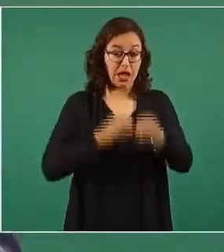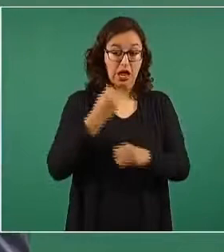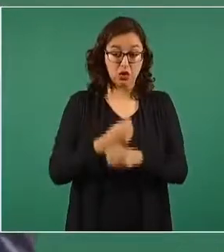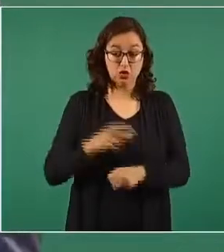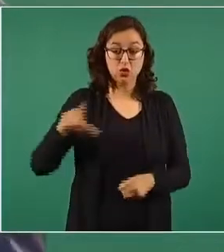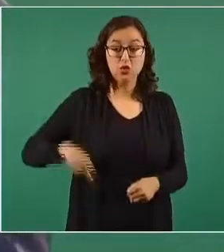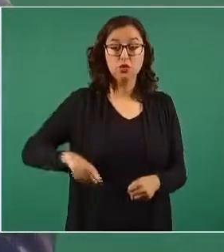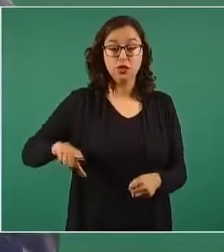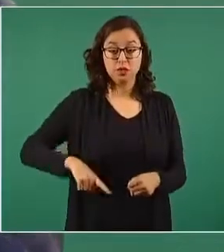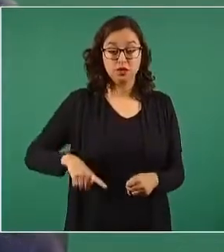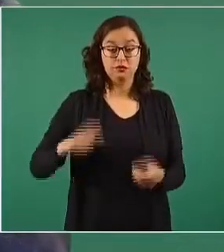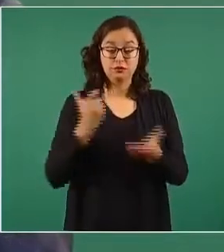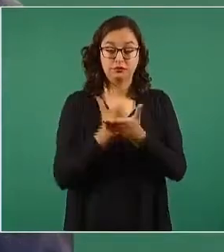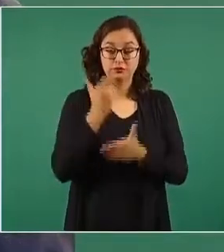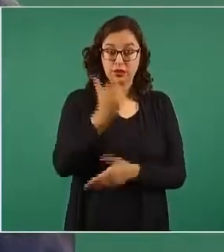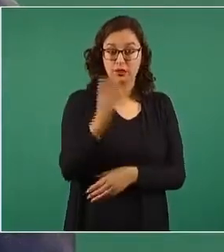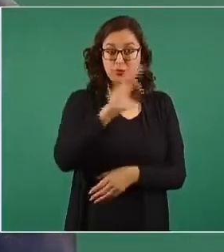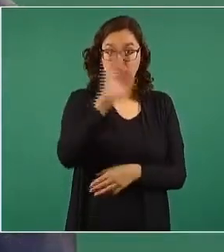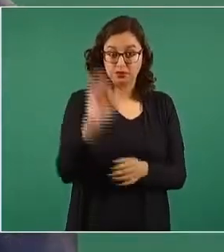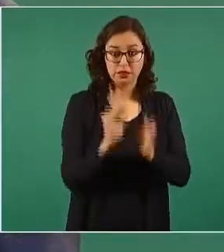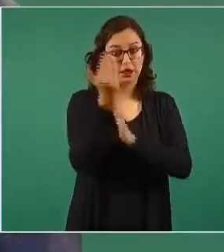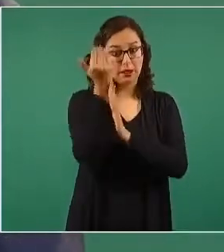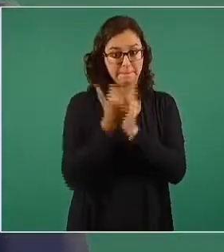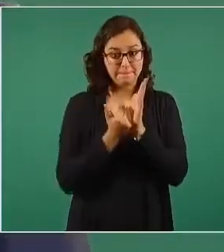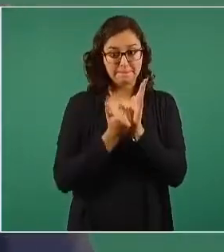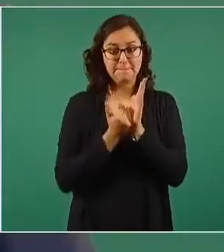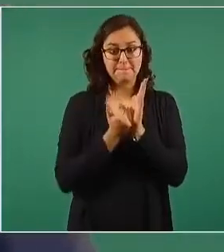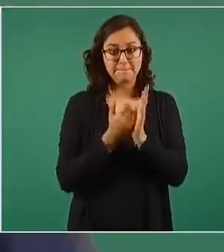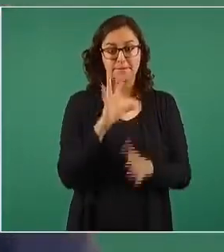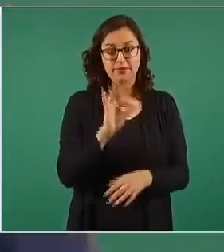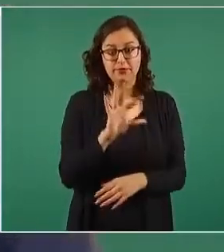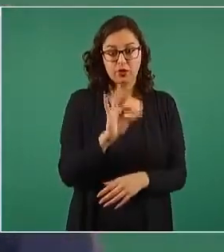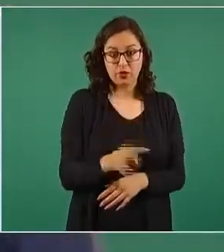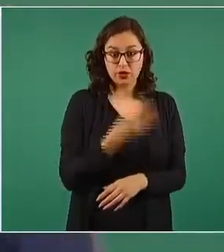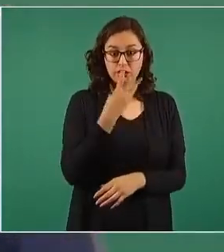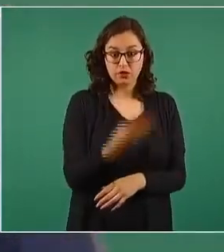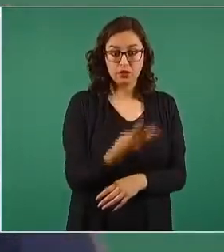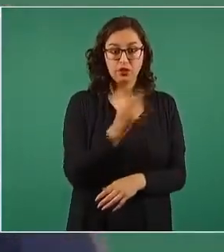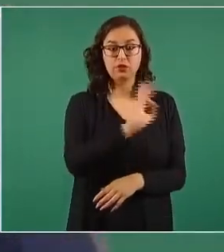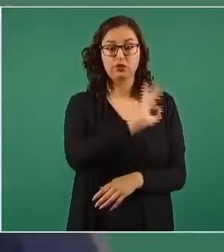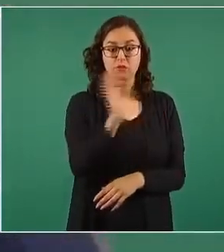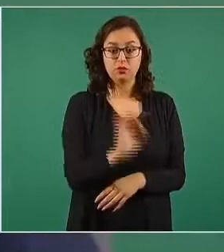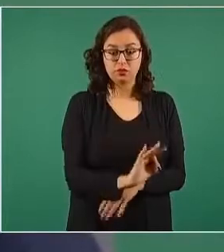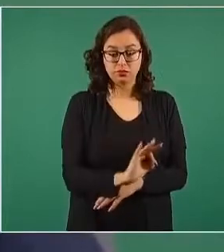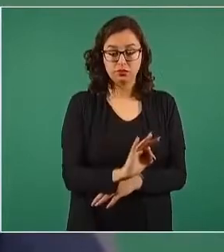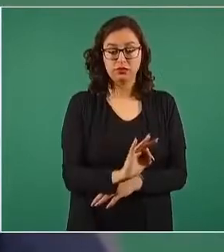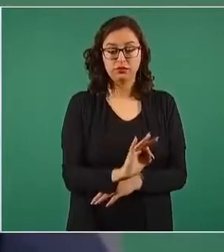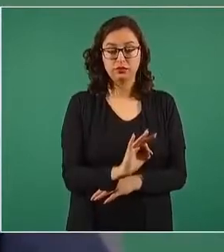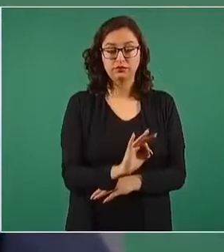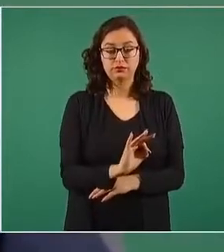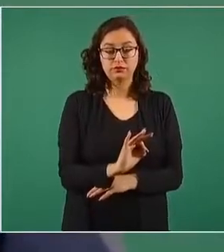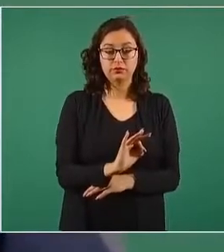incluso bajamos el porcentaje a 44% del PIB.